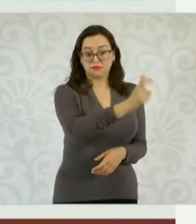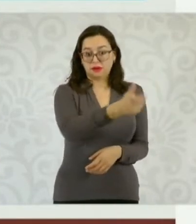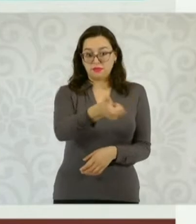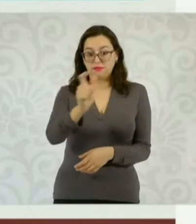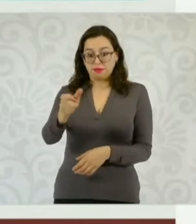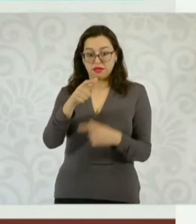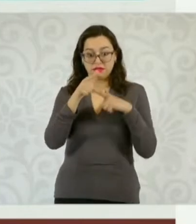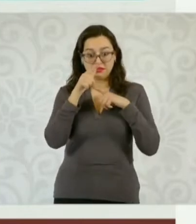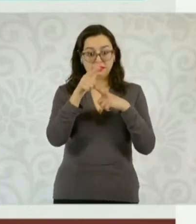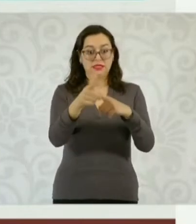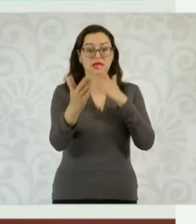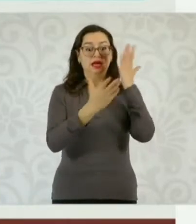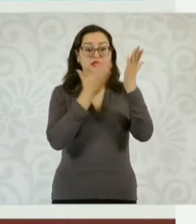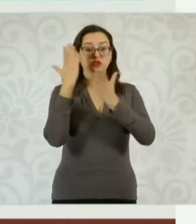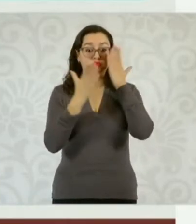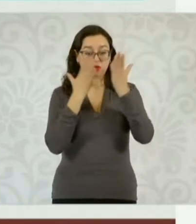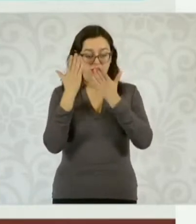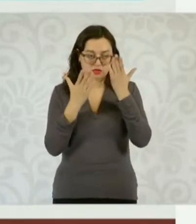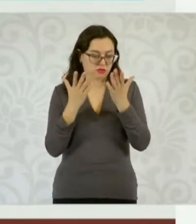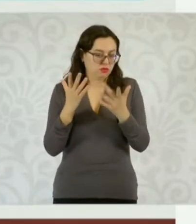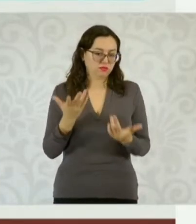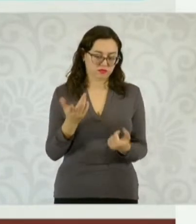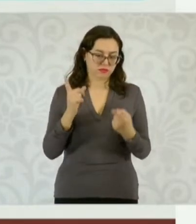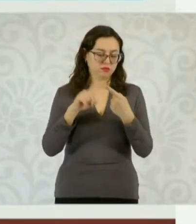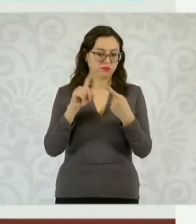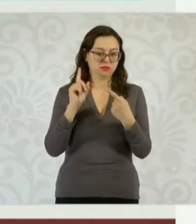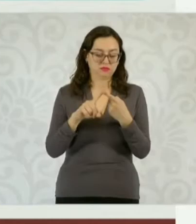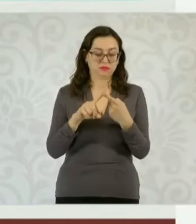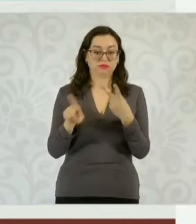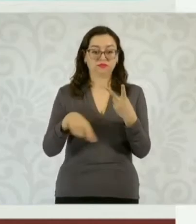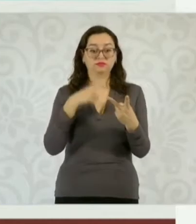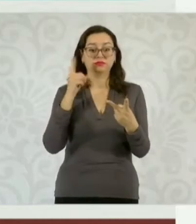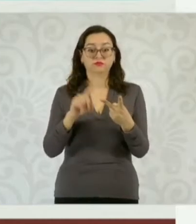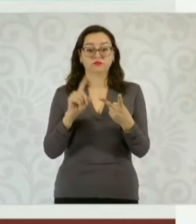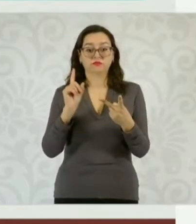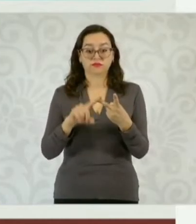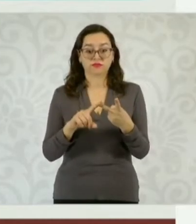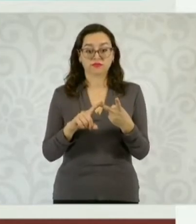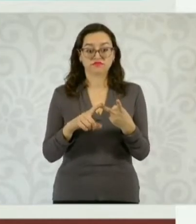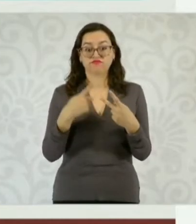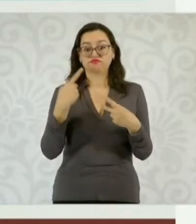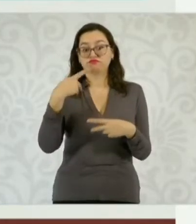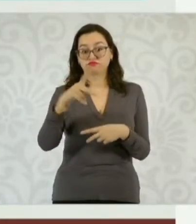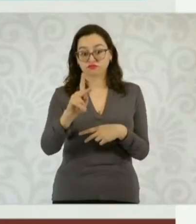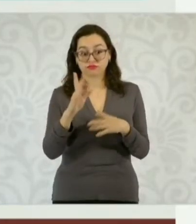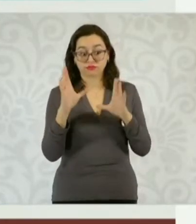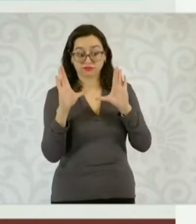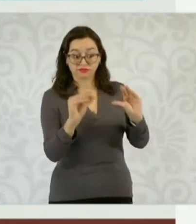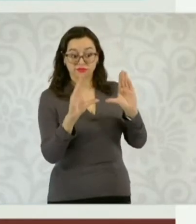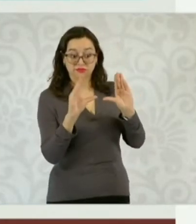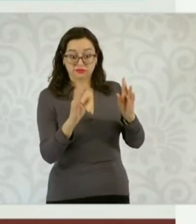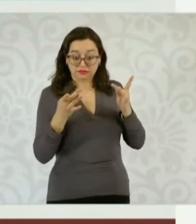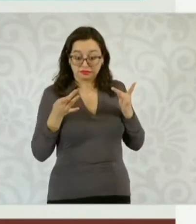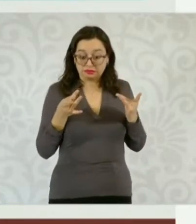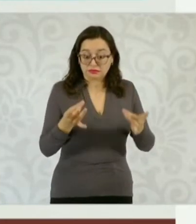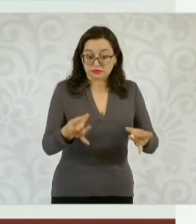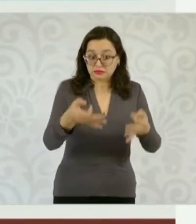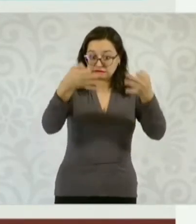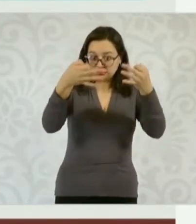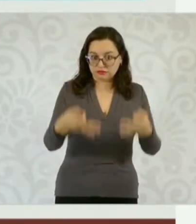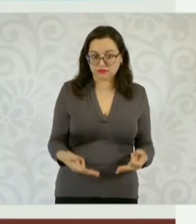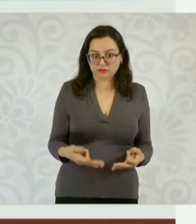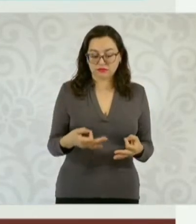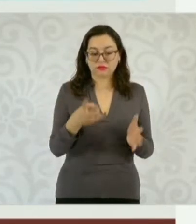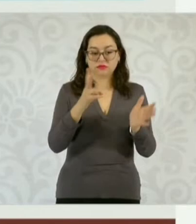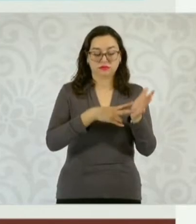cuidar que el incremento no dañe o no altere la calidad de la formación. Por eso de 2019